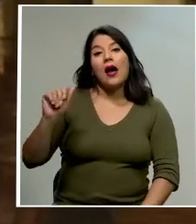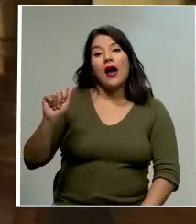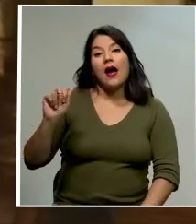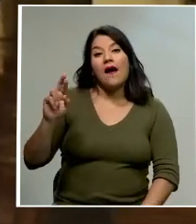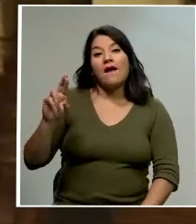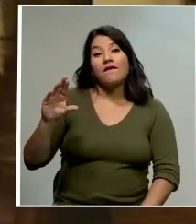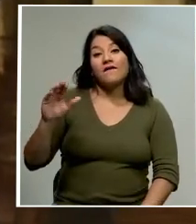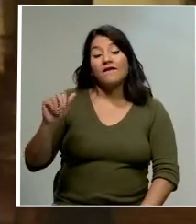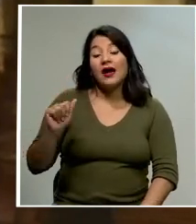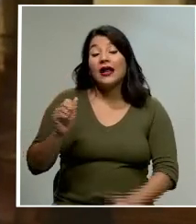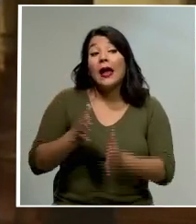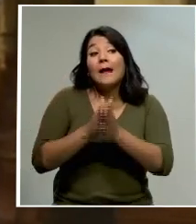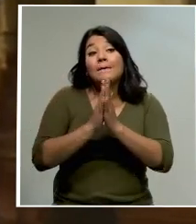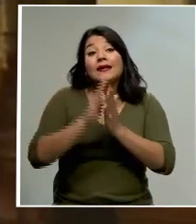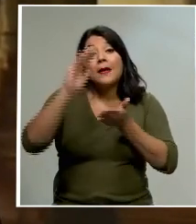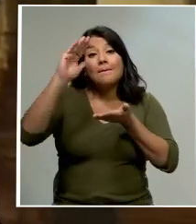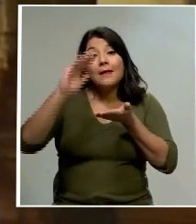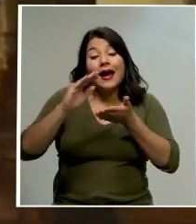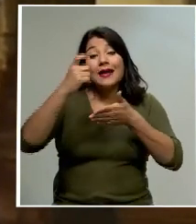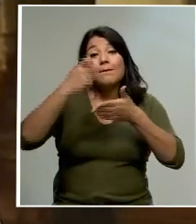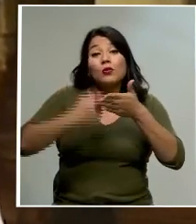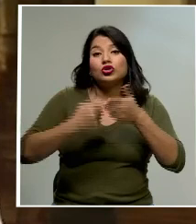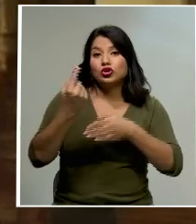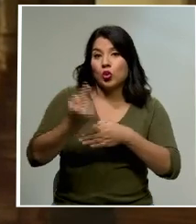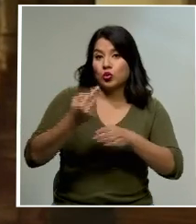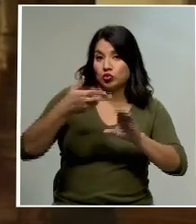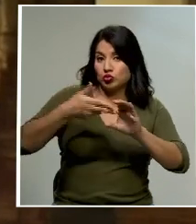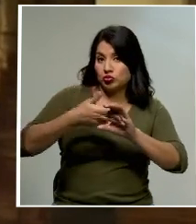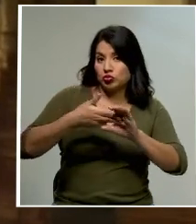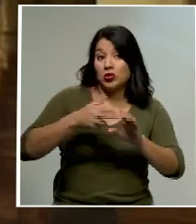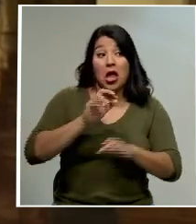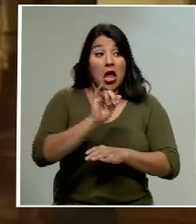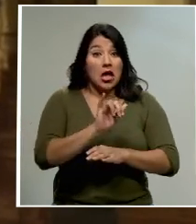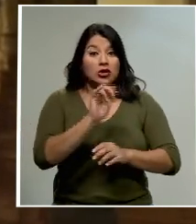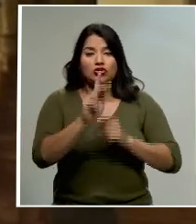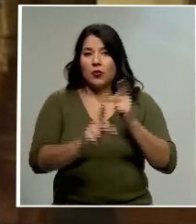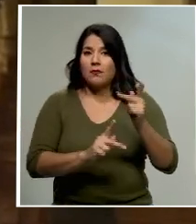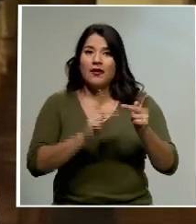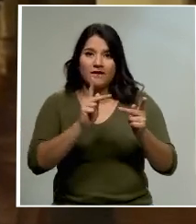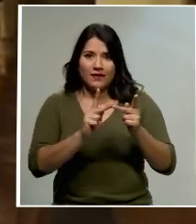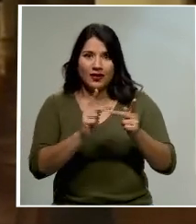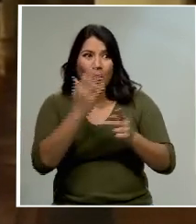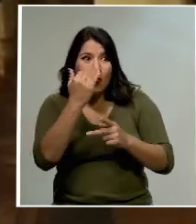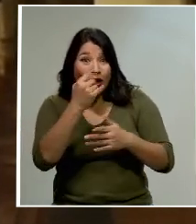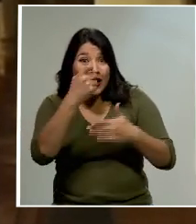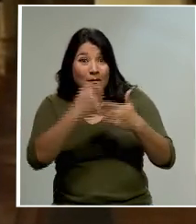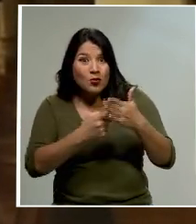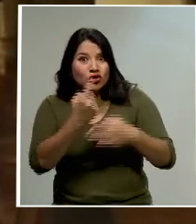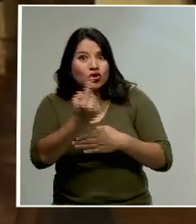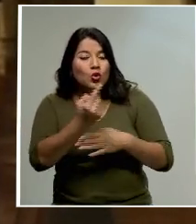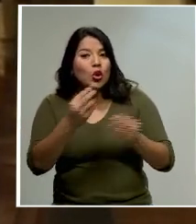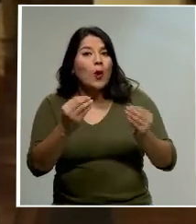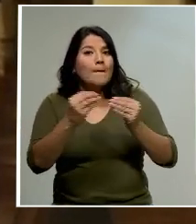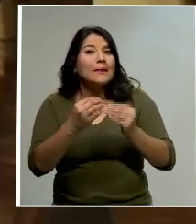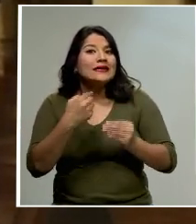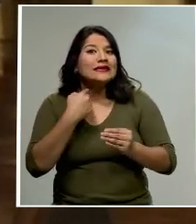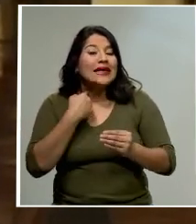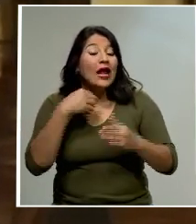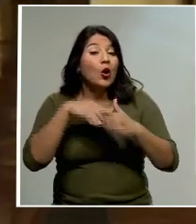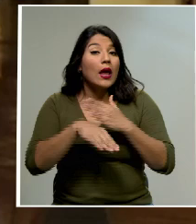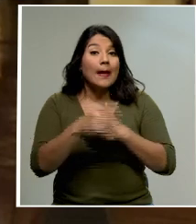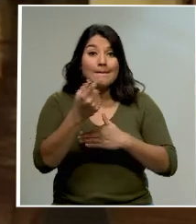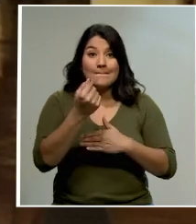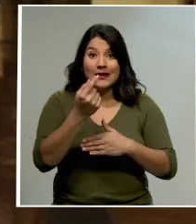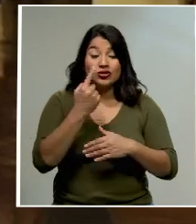impuesto único a los combustibles. Eso nos parece perfecto, es una de las cargas más importantes que tienen los precios de los combustibles,